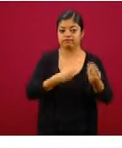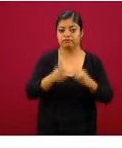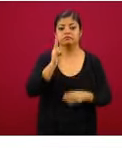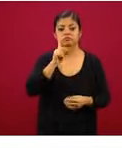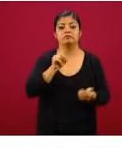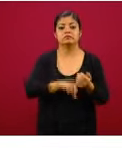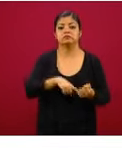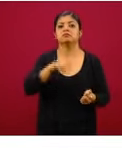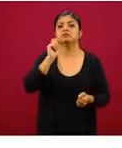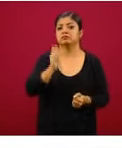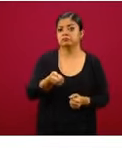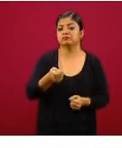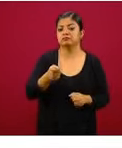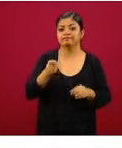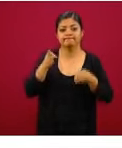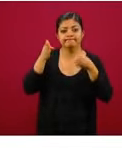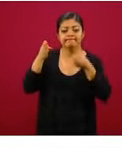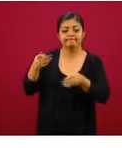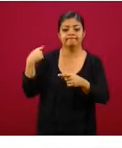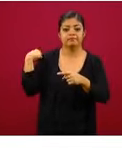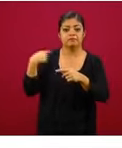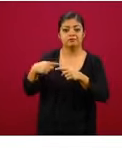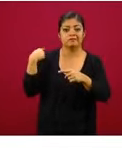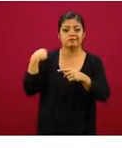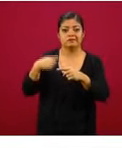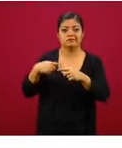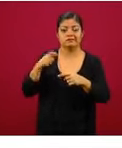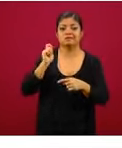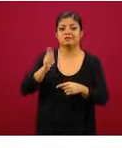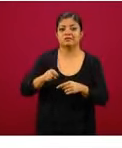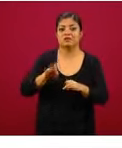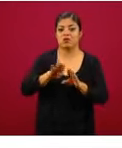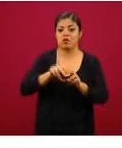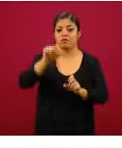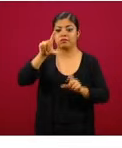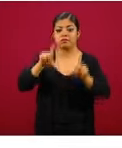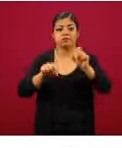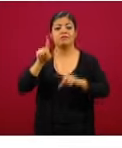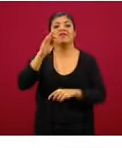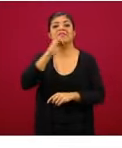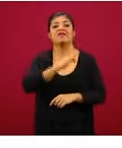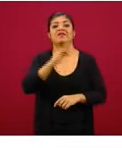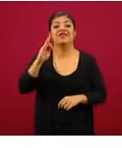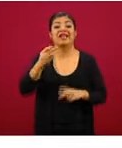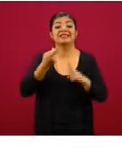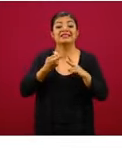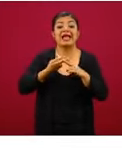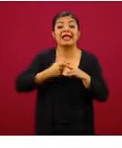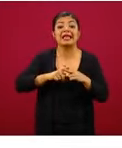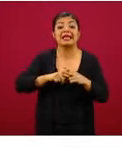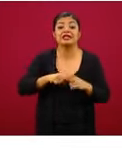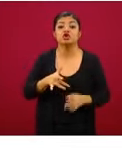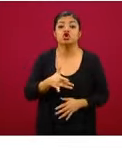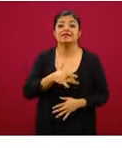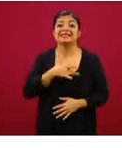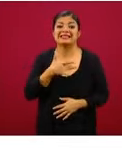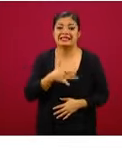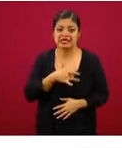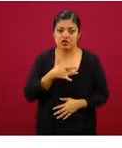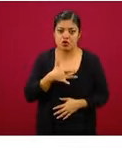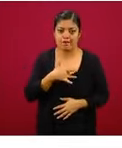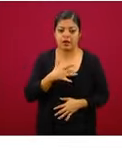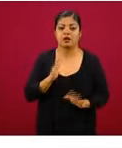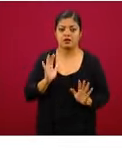sospechosos se concentran precisamente en los últimos días, recordando que esta es una distribución por fecha de inicio de síntomas, entonces se van